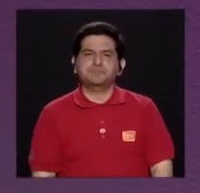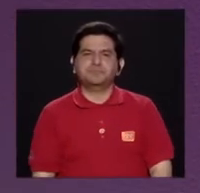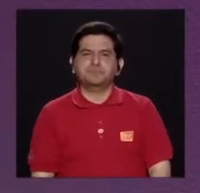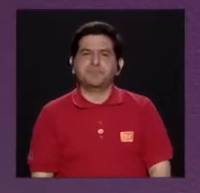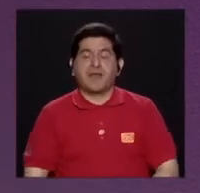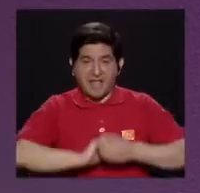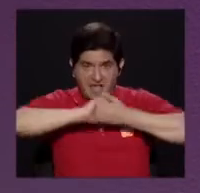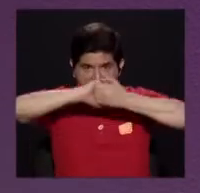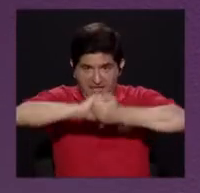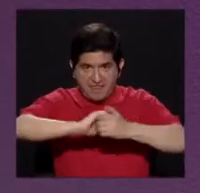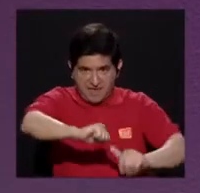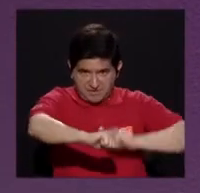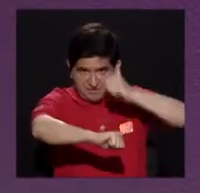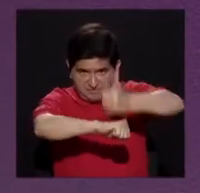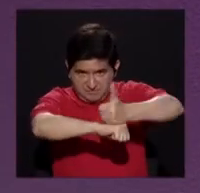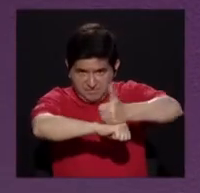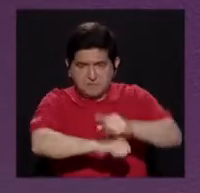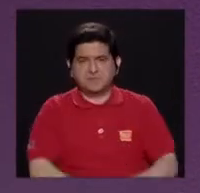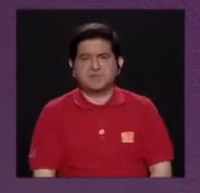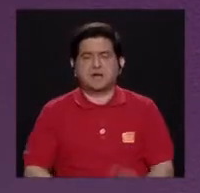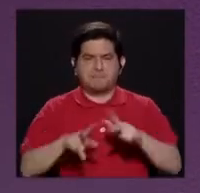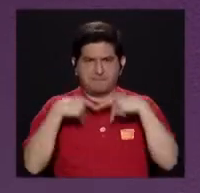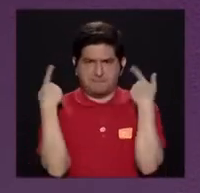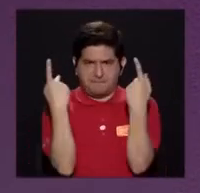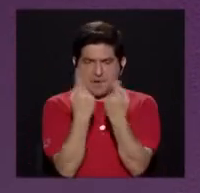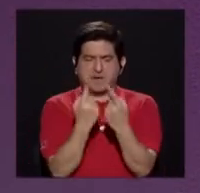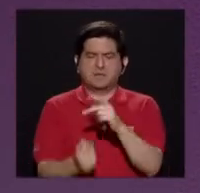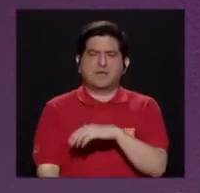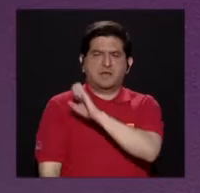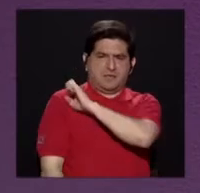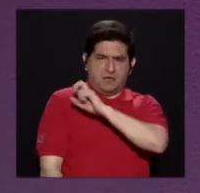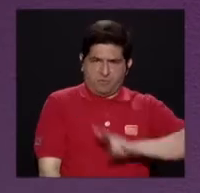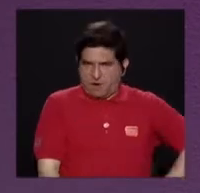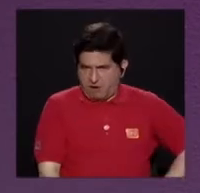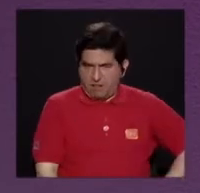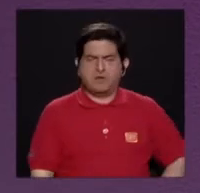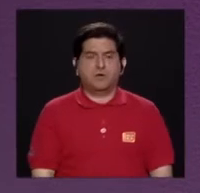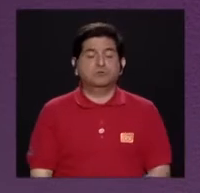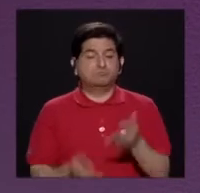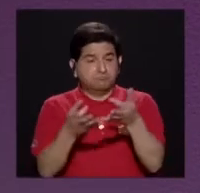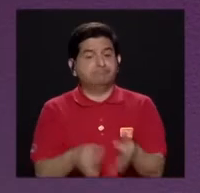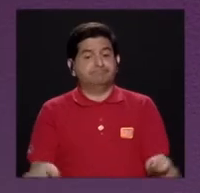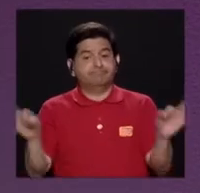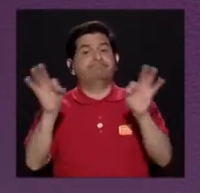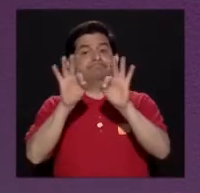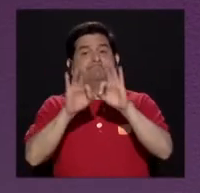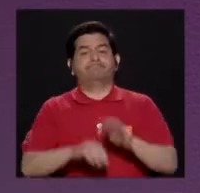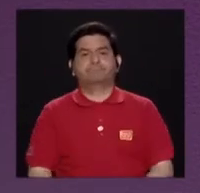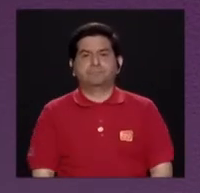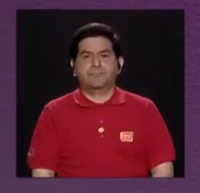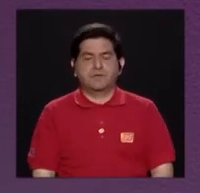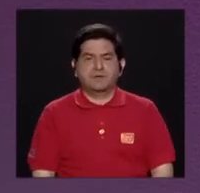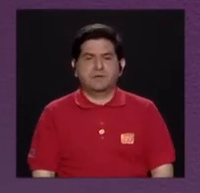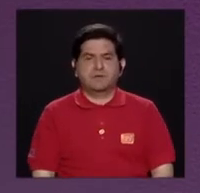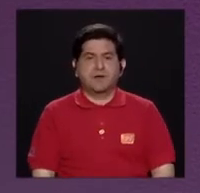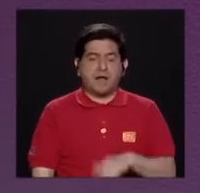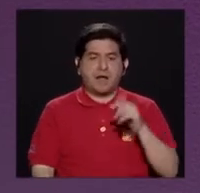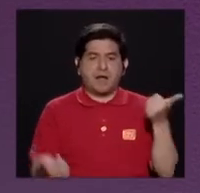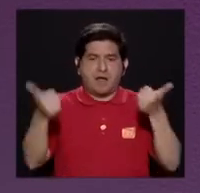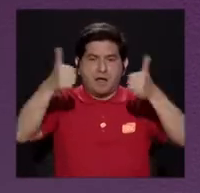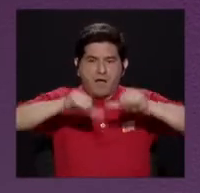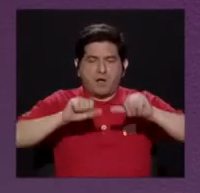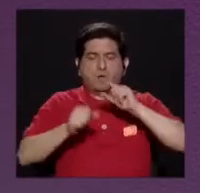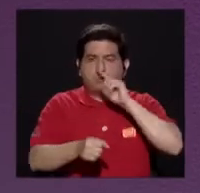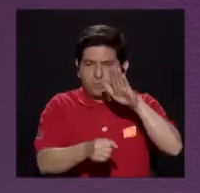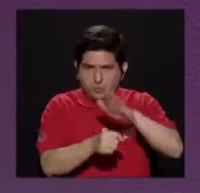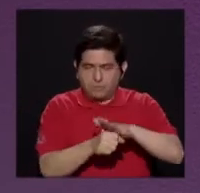La alianza que se hizo con los partidos evangélicos fue muy importante para llevar adelante este pacto, y